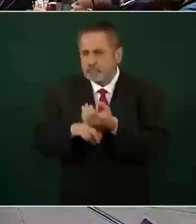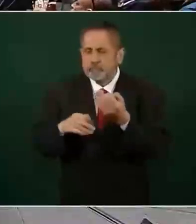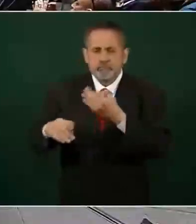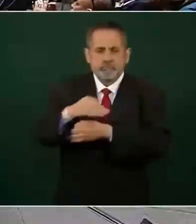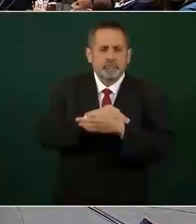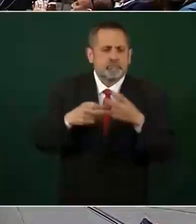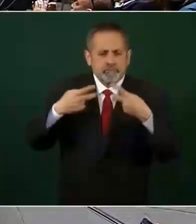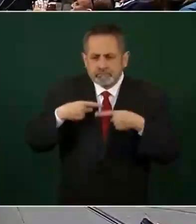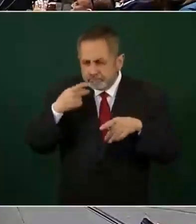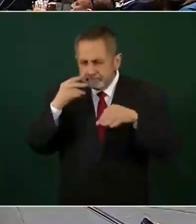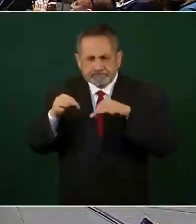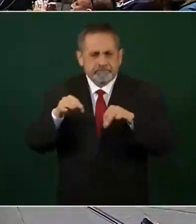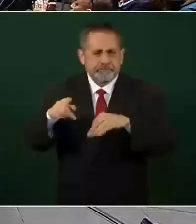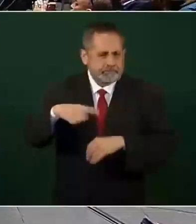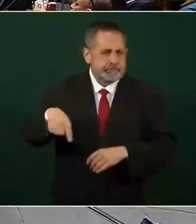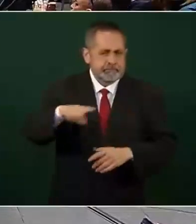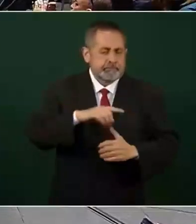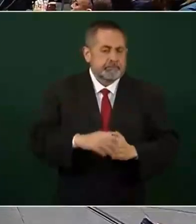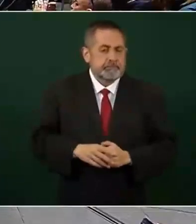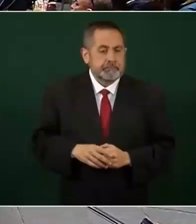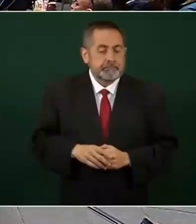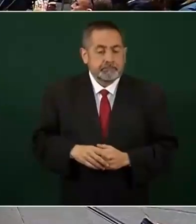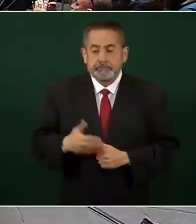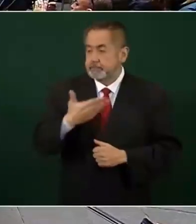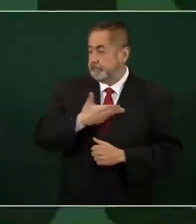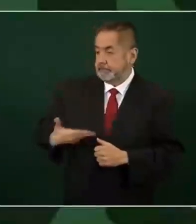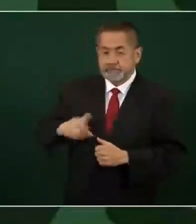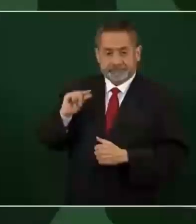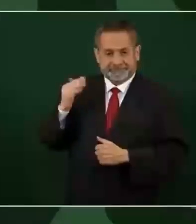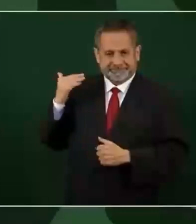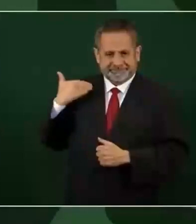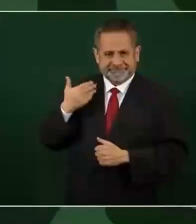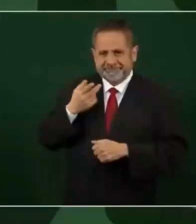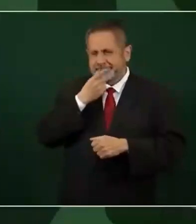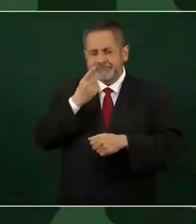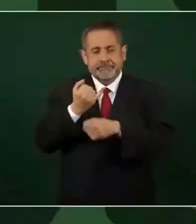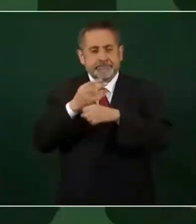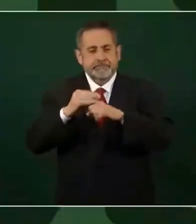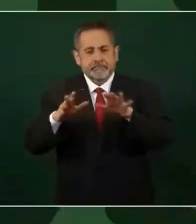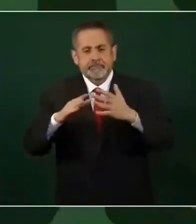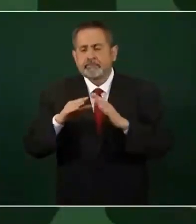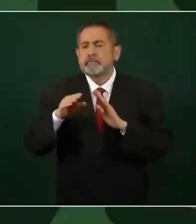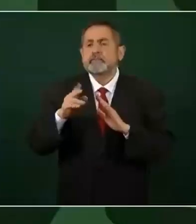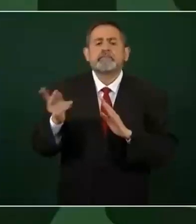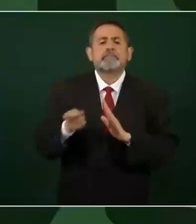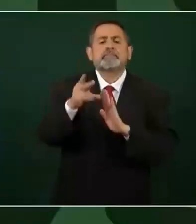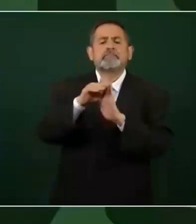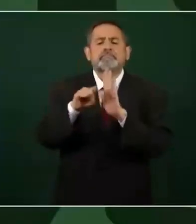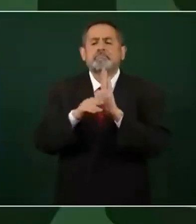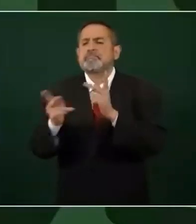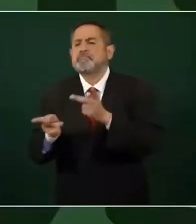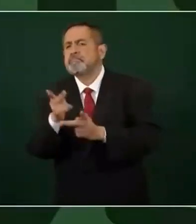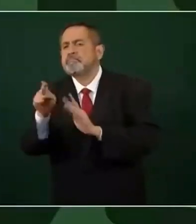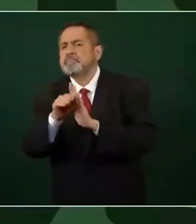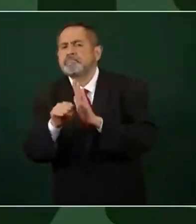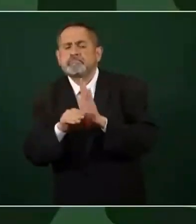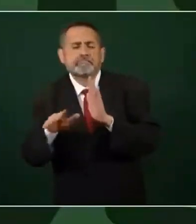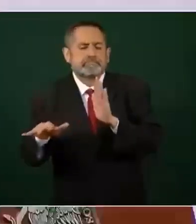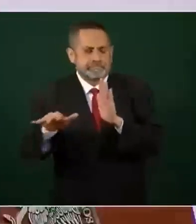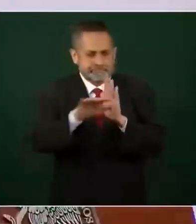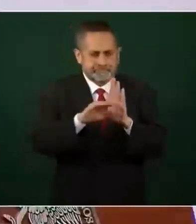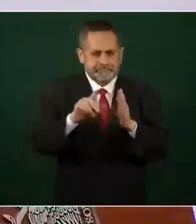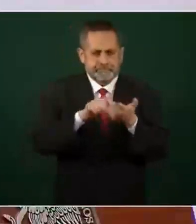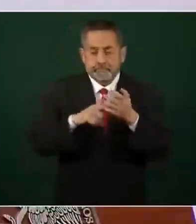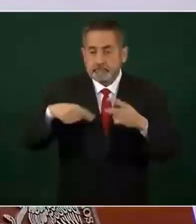que emplean. Y el señor presidente hace unos días también informaba de una encuesta que se hizo a